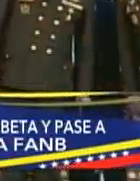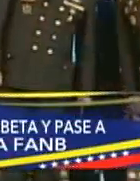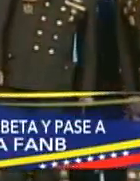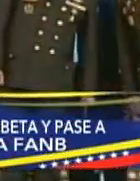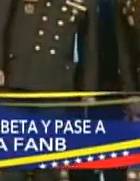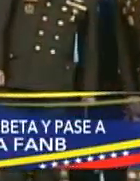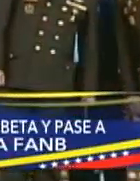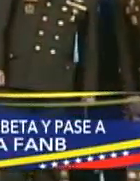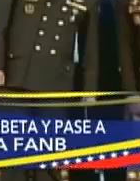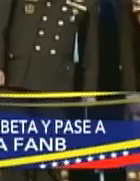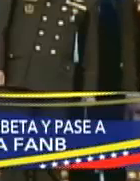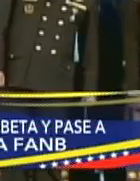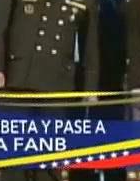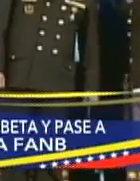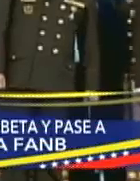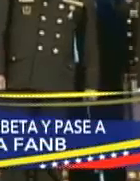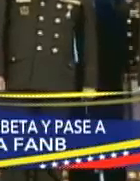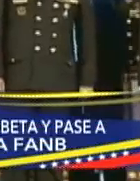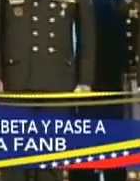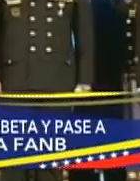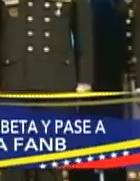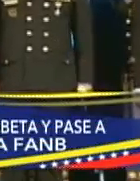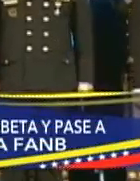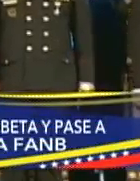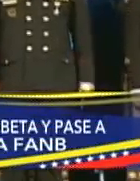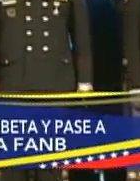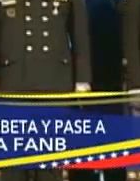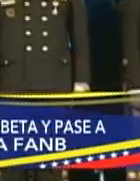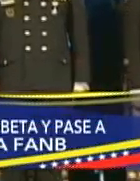Este es un acto muy especial,